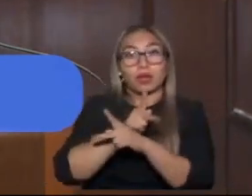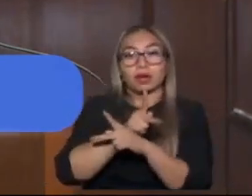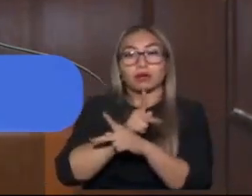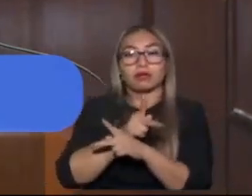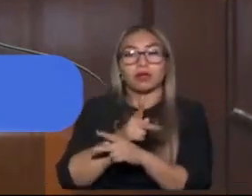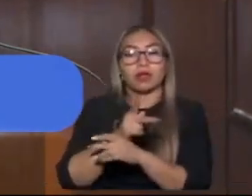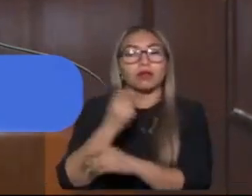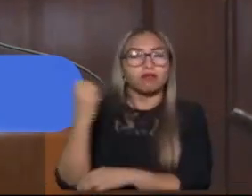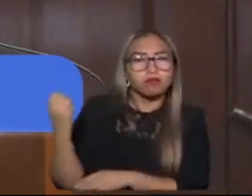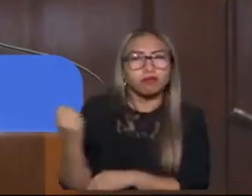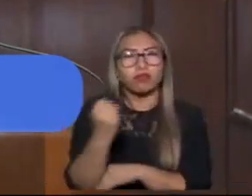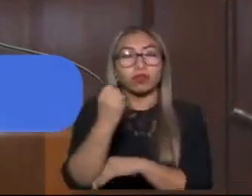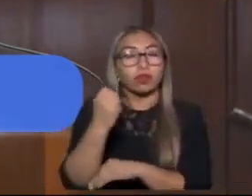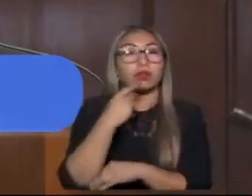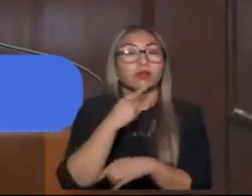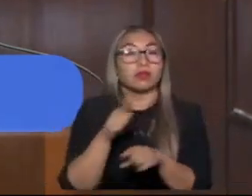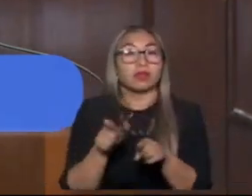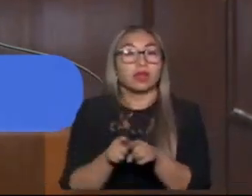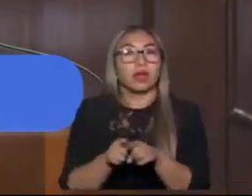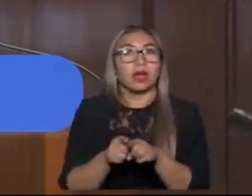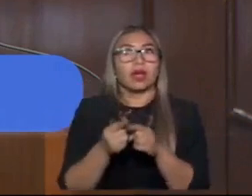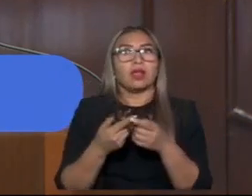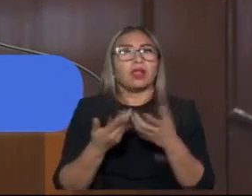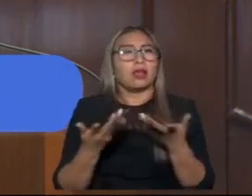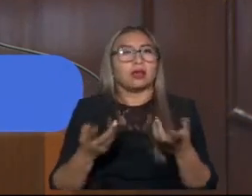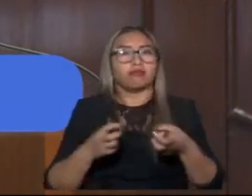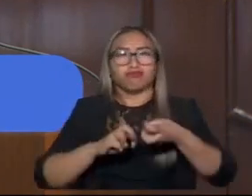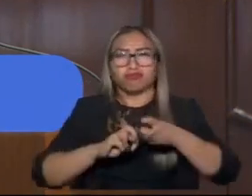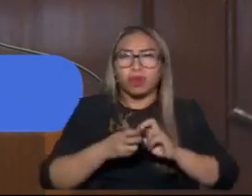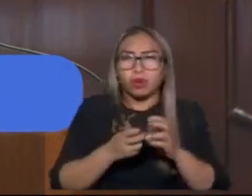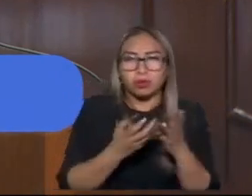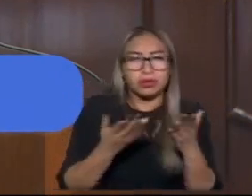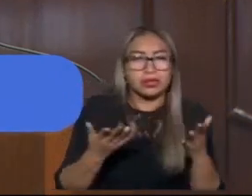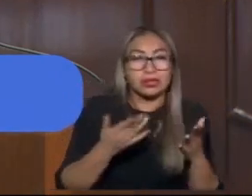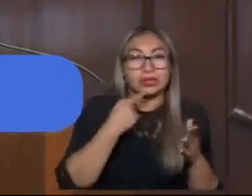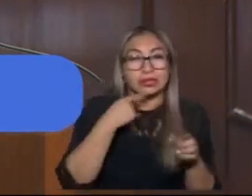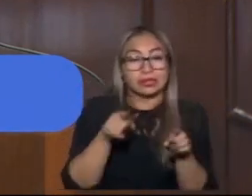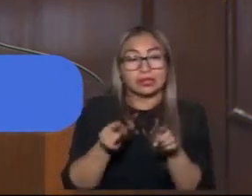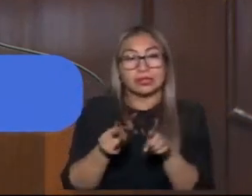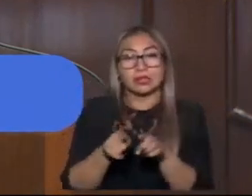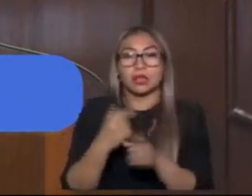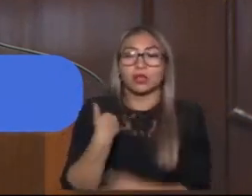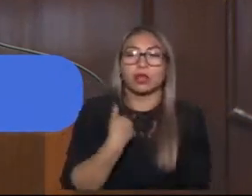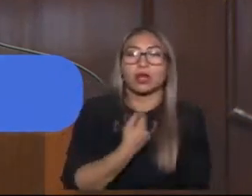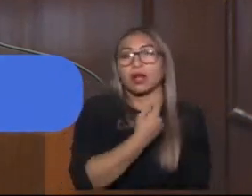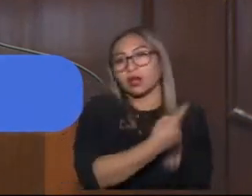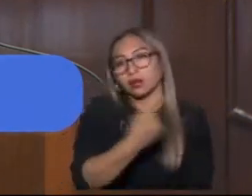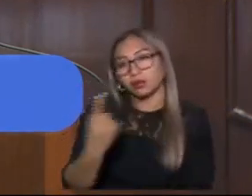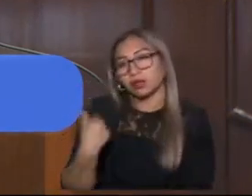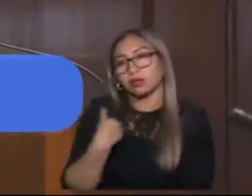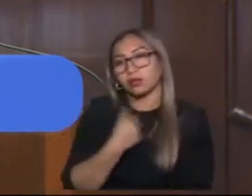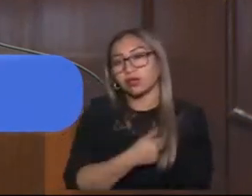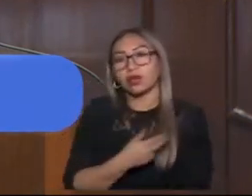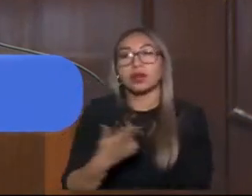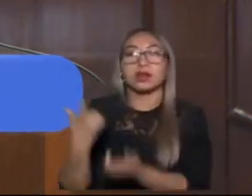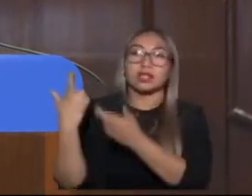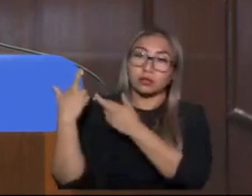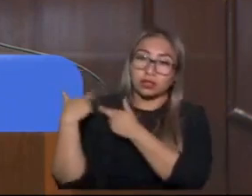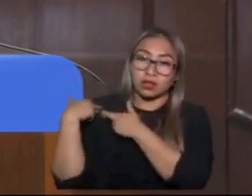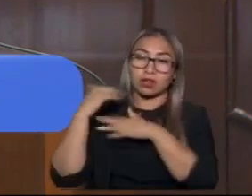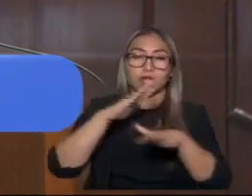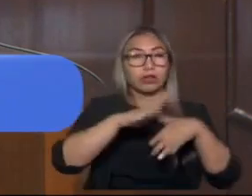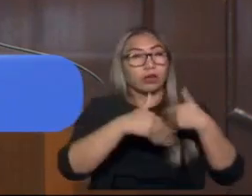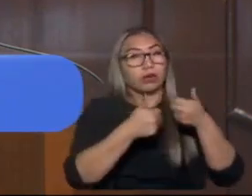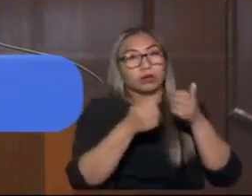fortalecerla, sin poner en riesgo, y esa es nuestra responsabilidad como